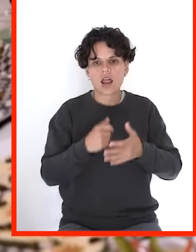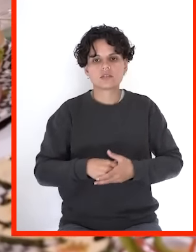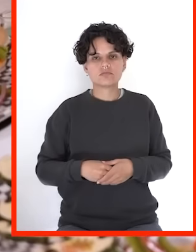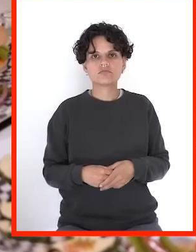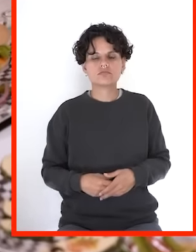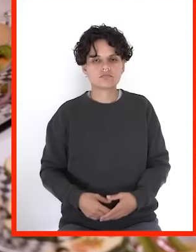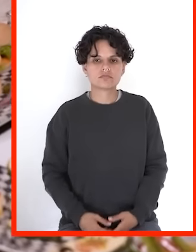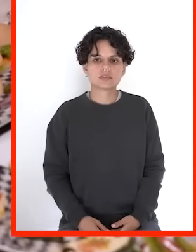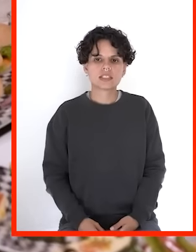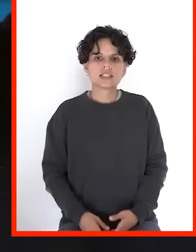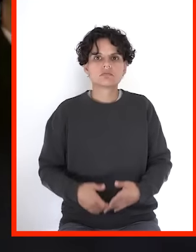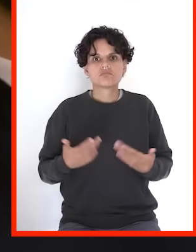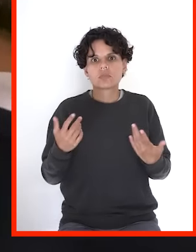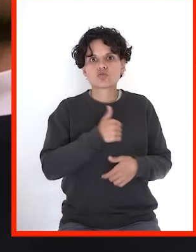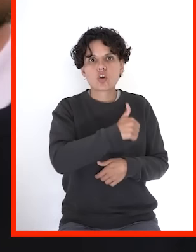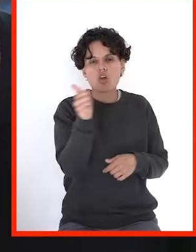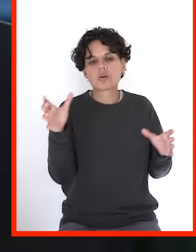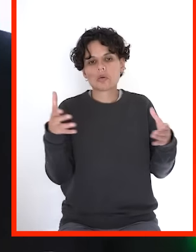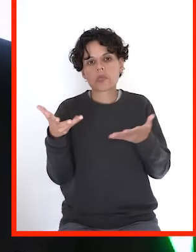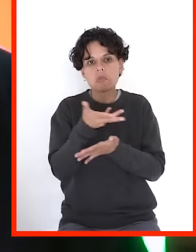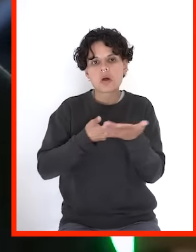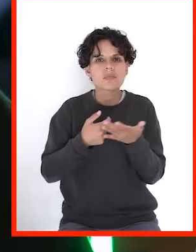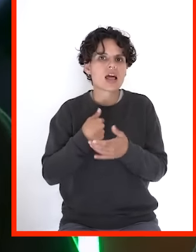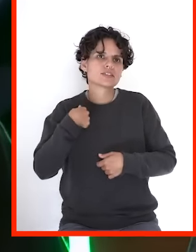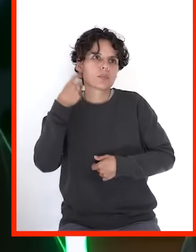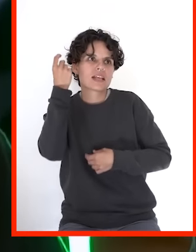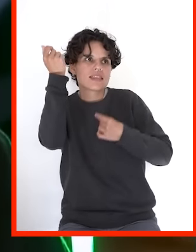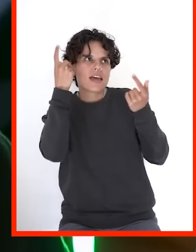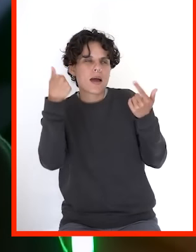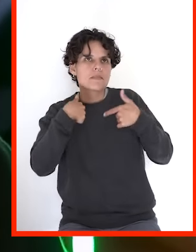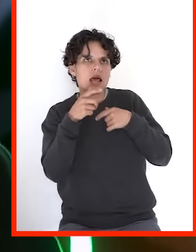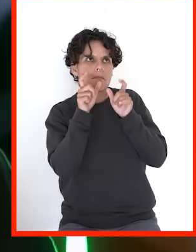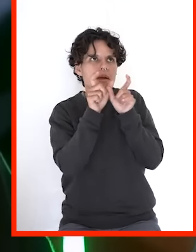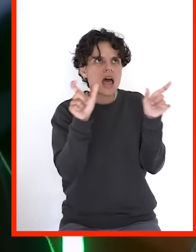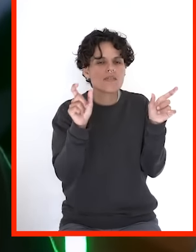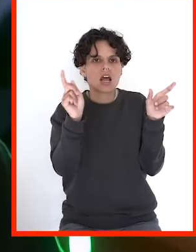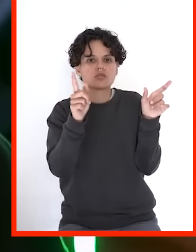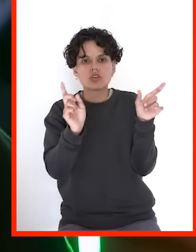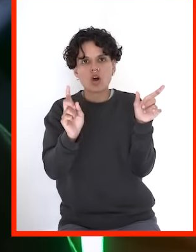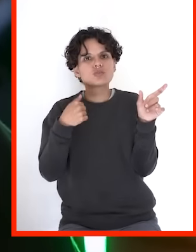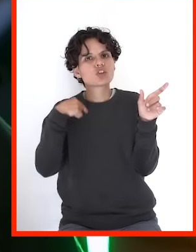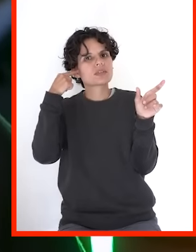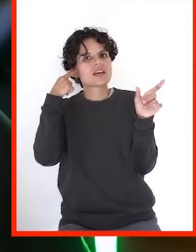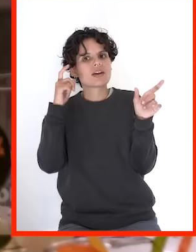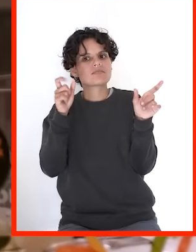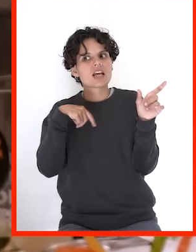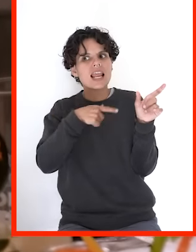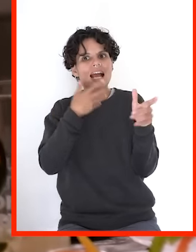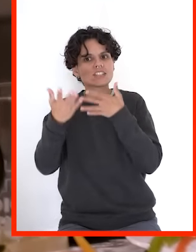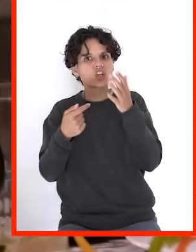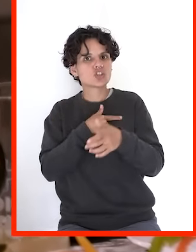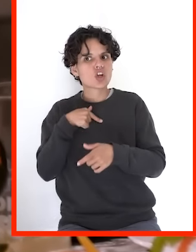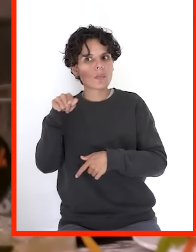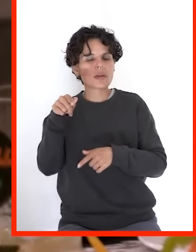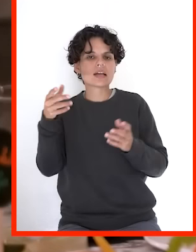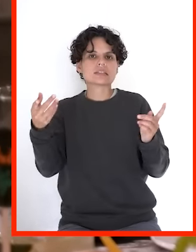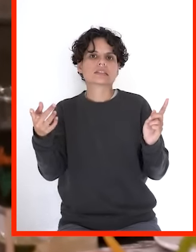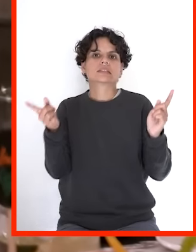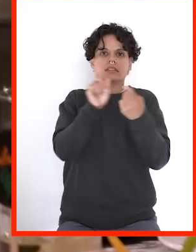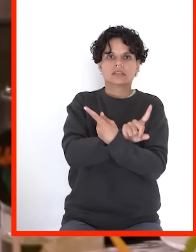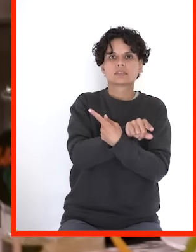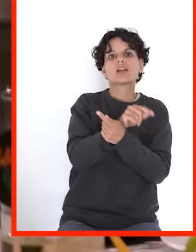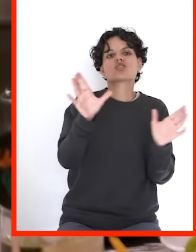entre todo igual, pues, porque la palabra no se me ocurrió a mí, pero se me ocurrió que fuera el nombre del grupo. ¿Cachai? De ahí viene, viene de una